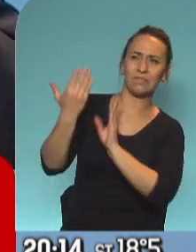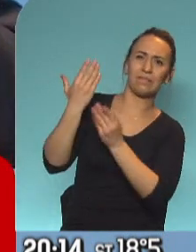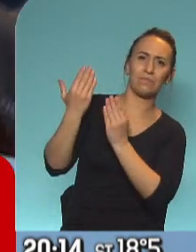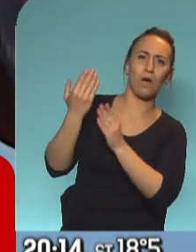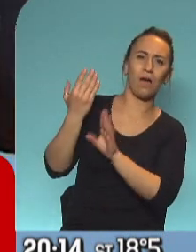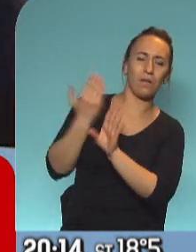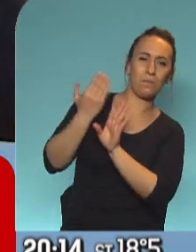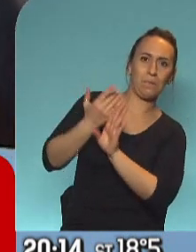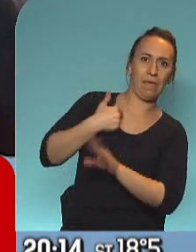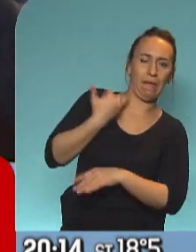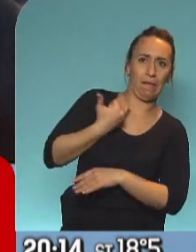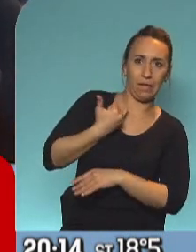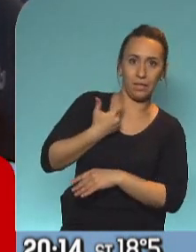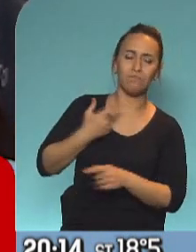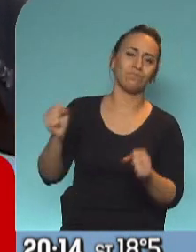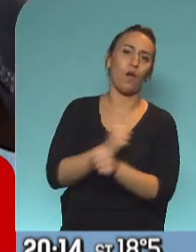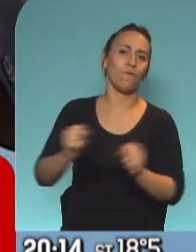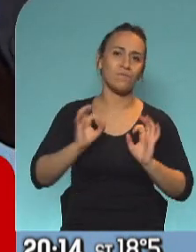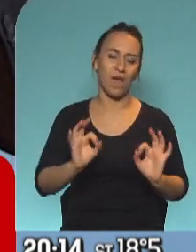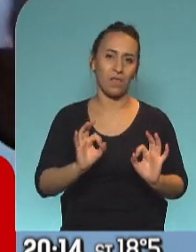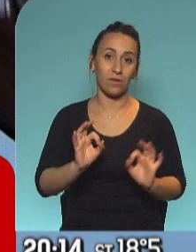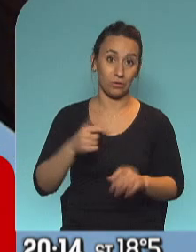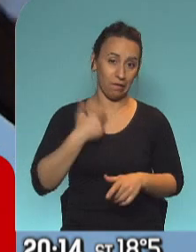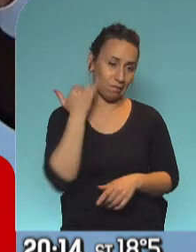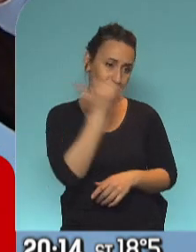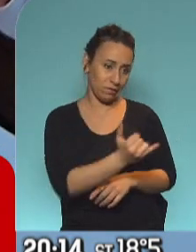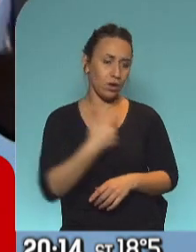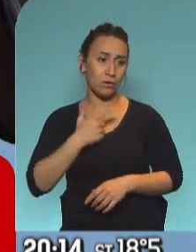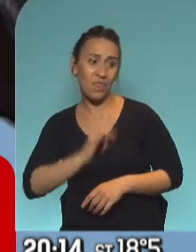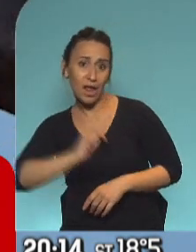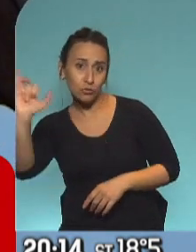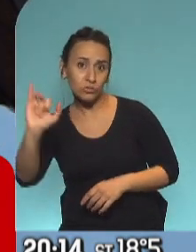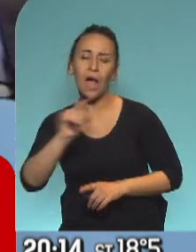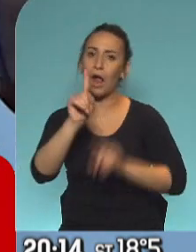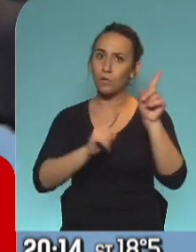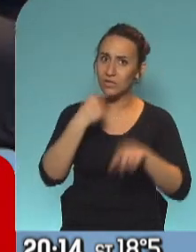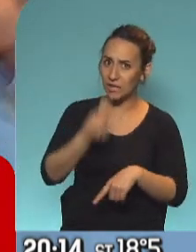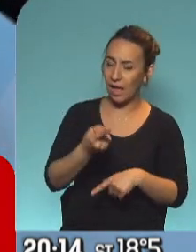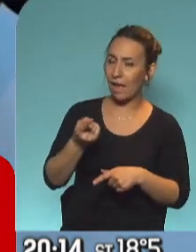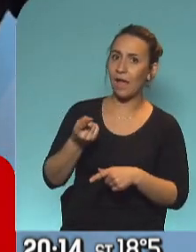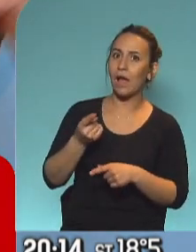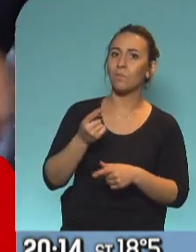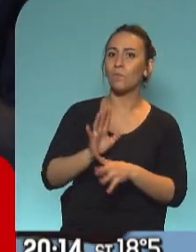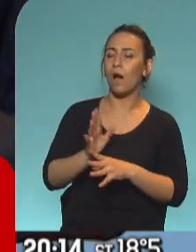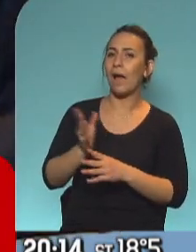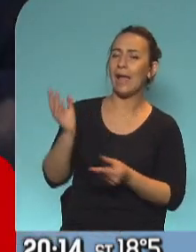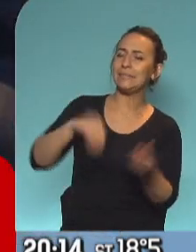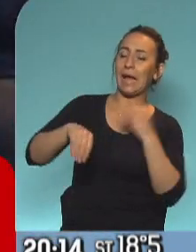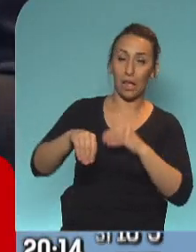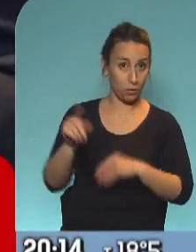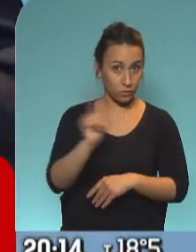Algunos diciendo, bueno, cuando denunciamos esto, algunos nos dijeron que estábamos exagerando. No, efectivamente lo estaban espiando y tenían